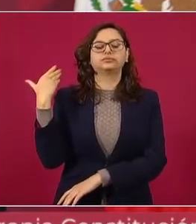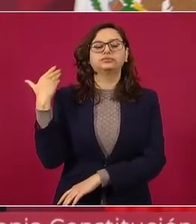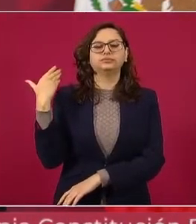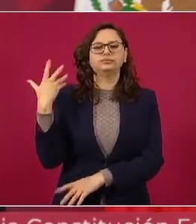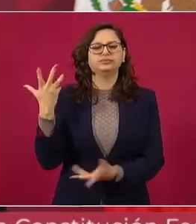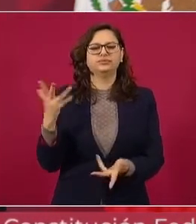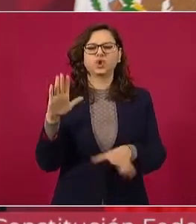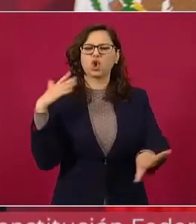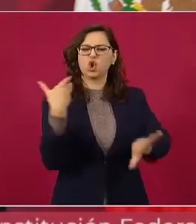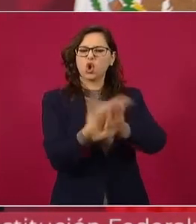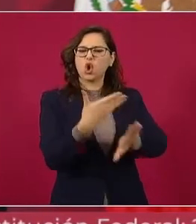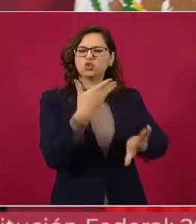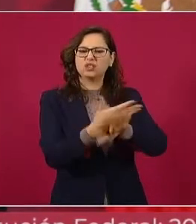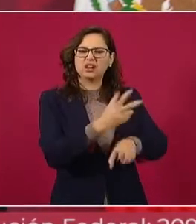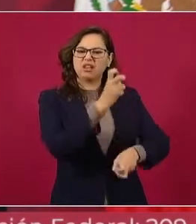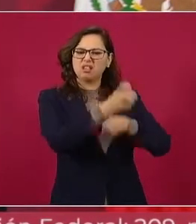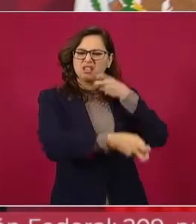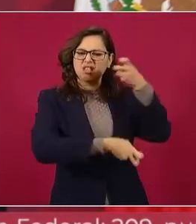se ofendía